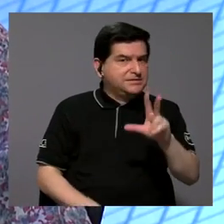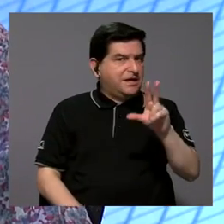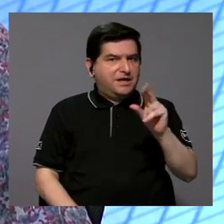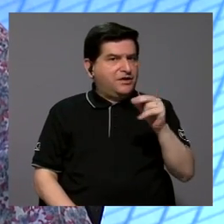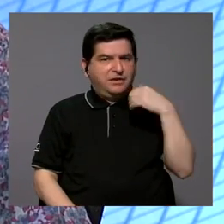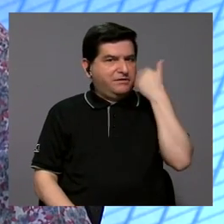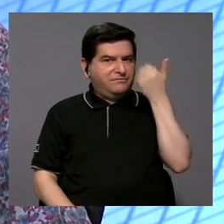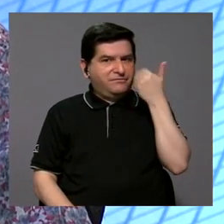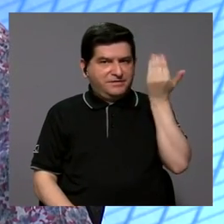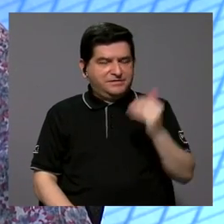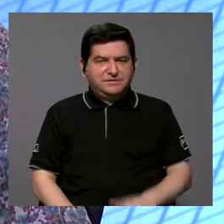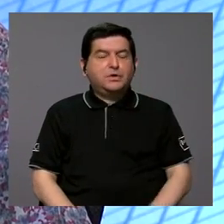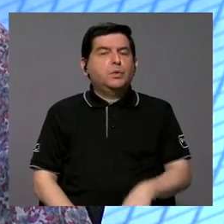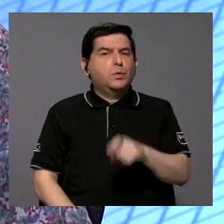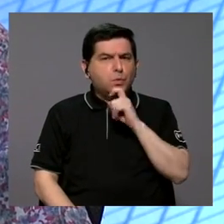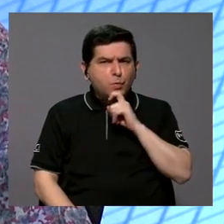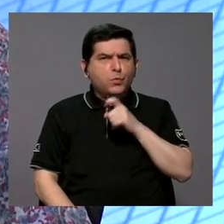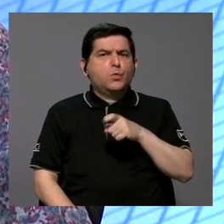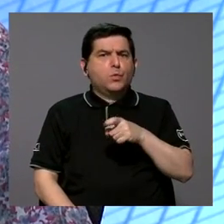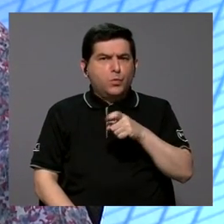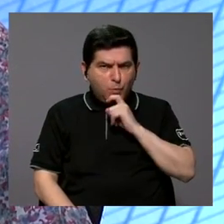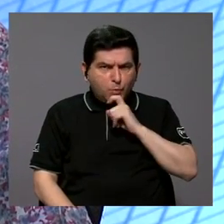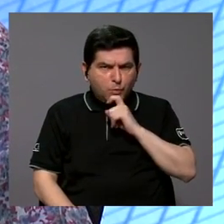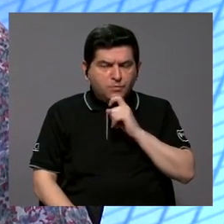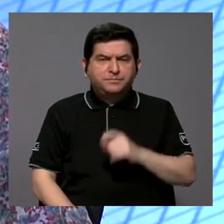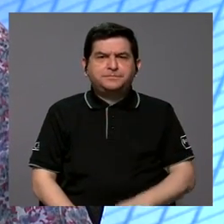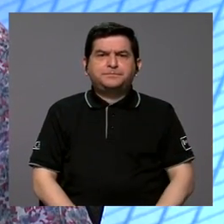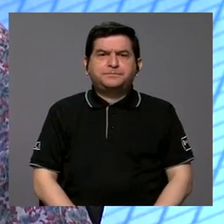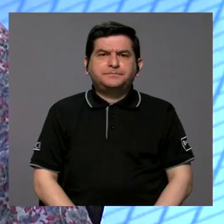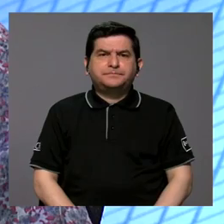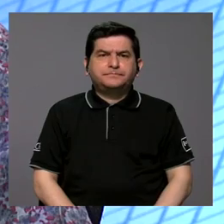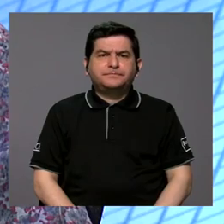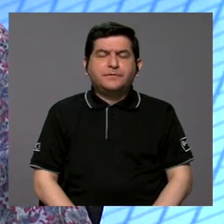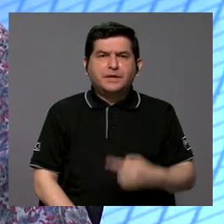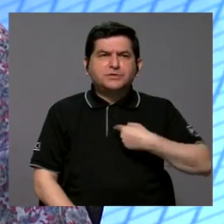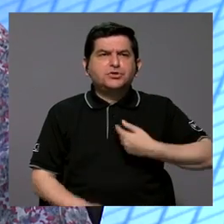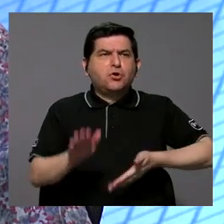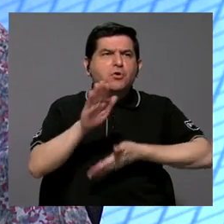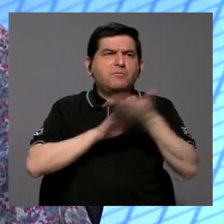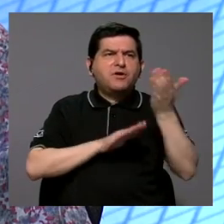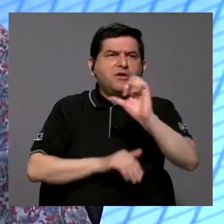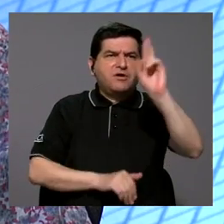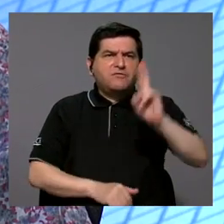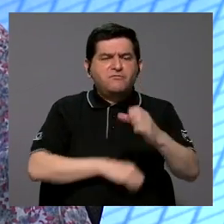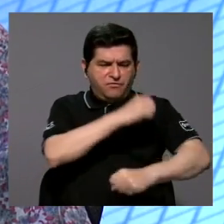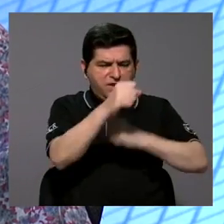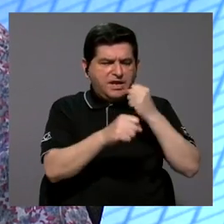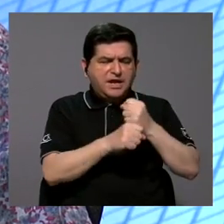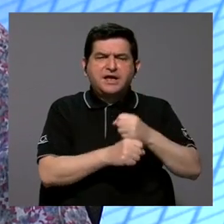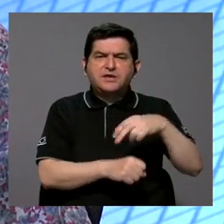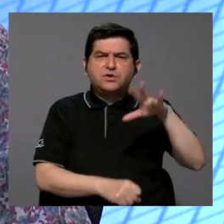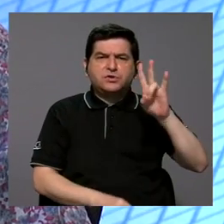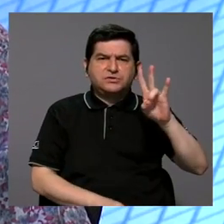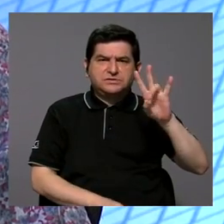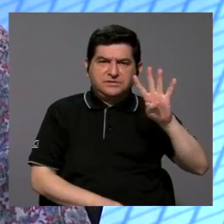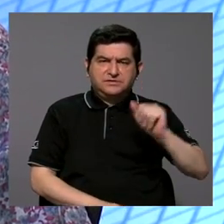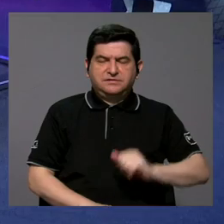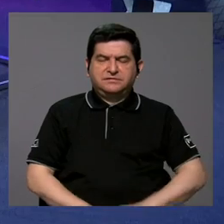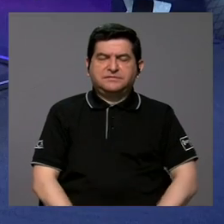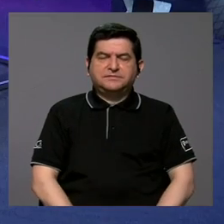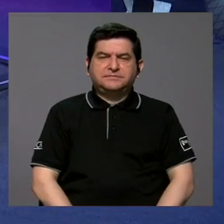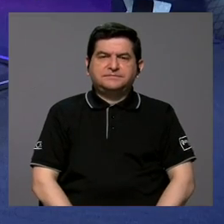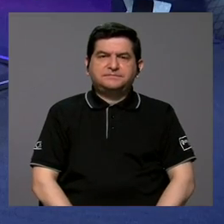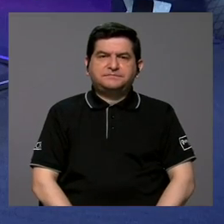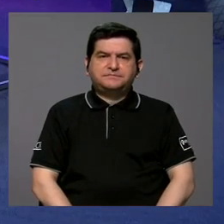fue. Fue muy duro, es más. Yo me fui de Costa Rica en el 74,